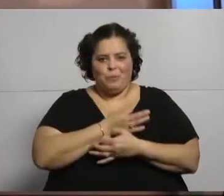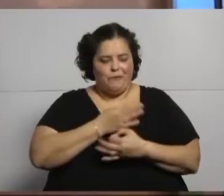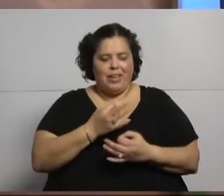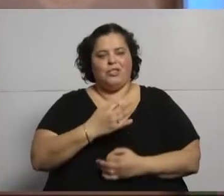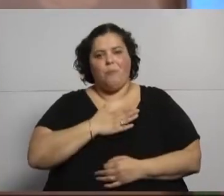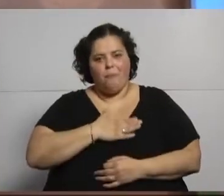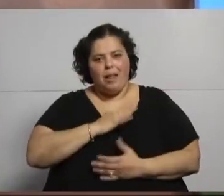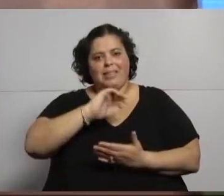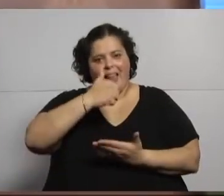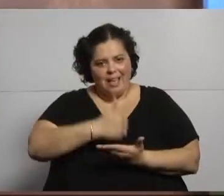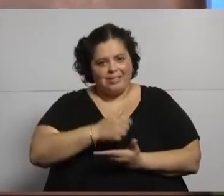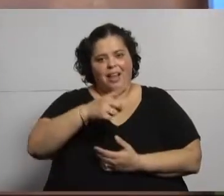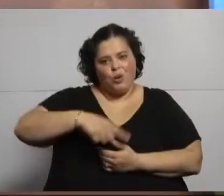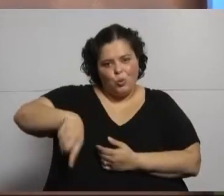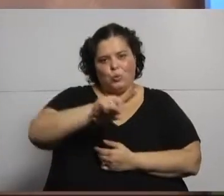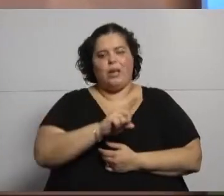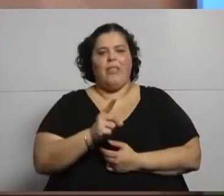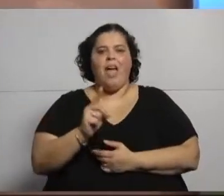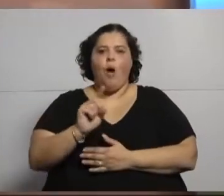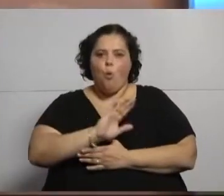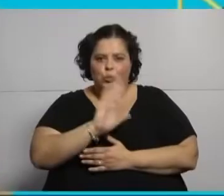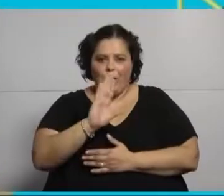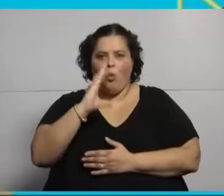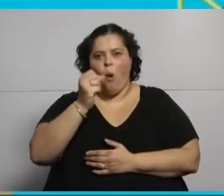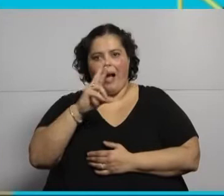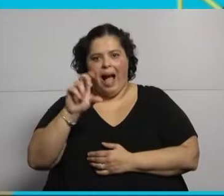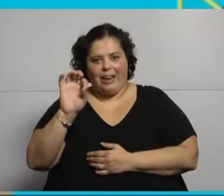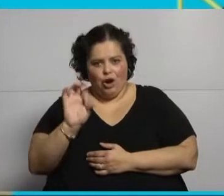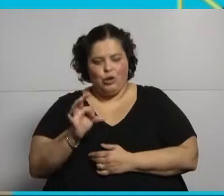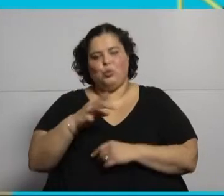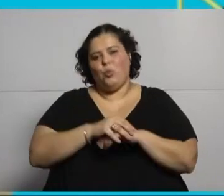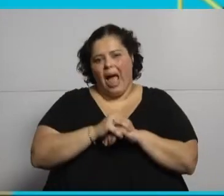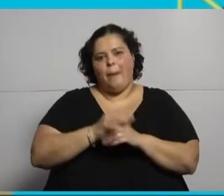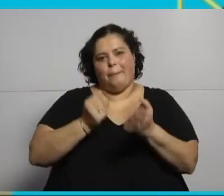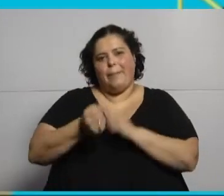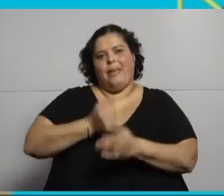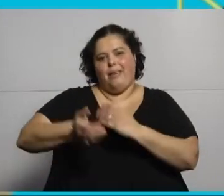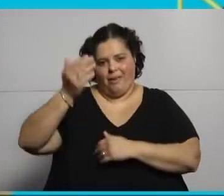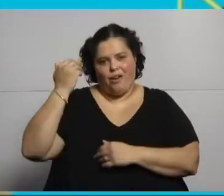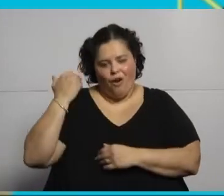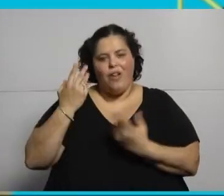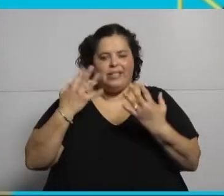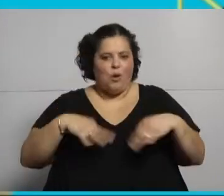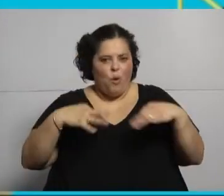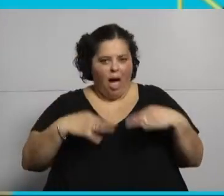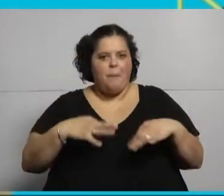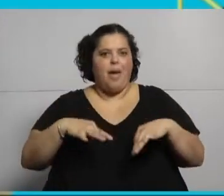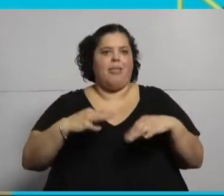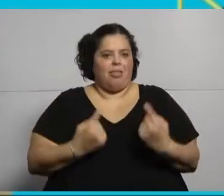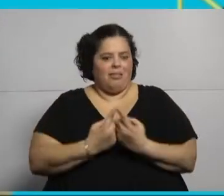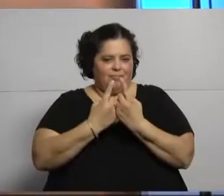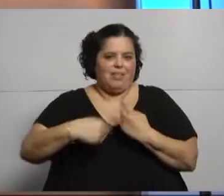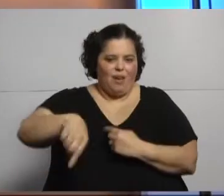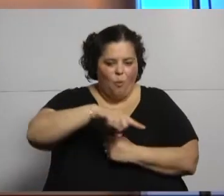Un saludo a Carlos, también un amigo de tiempo, y pues seguramente vamos a tener una hora muy